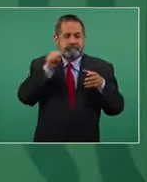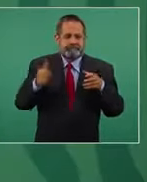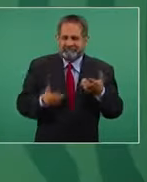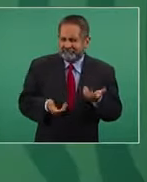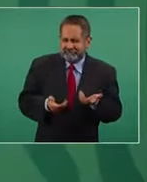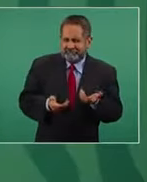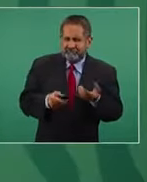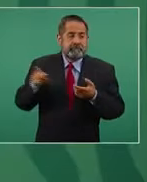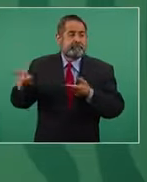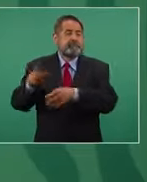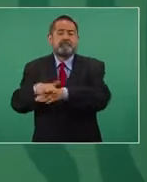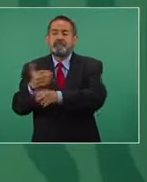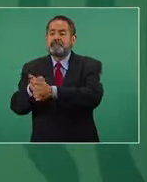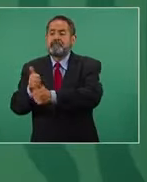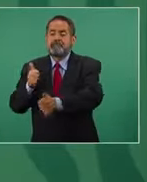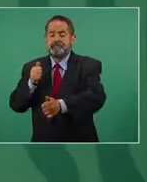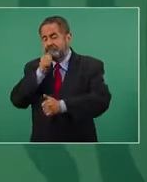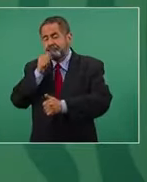están atrasados.